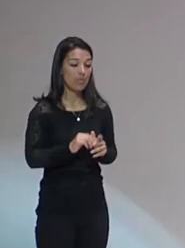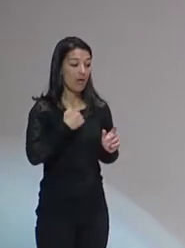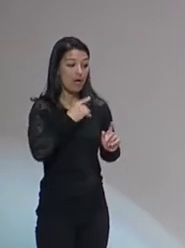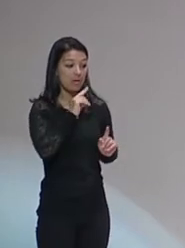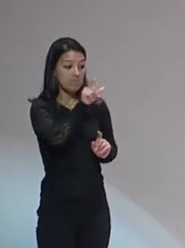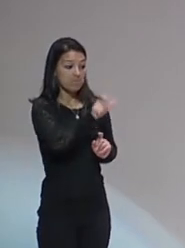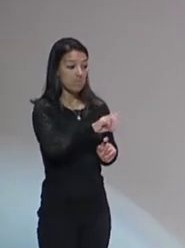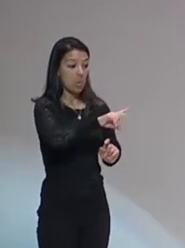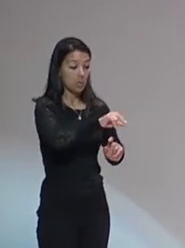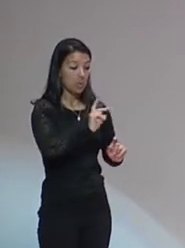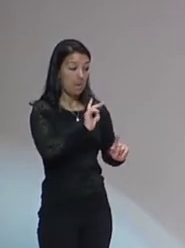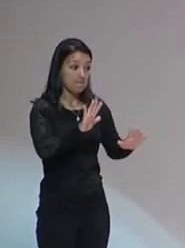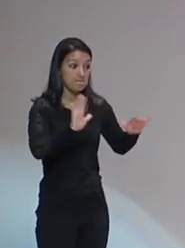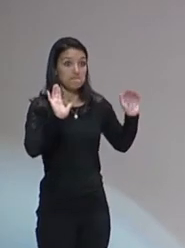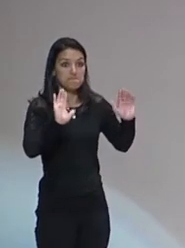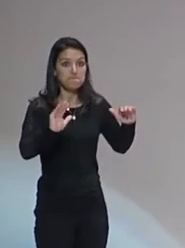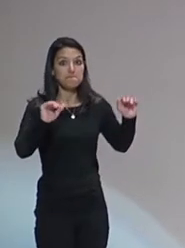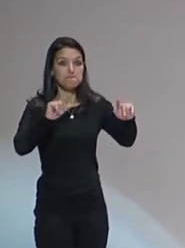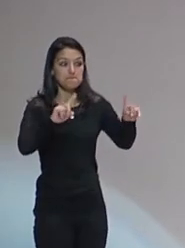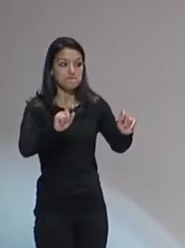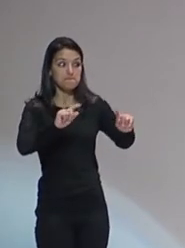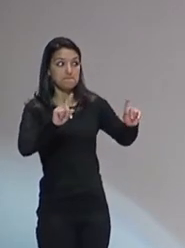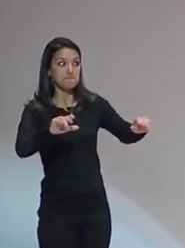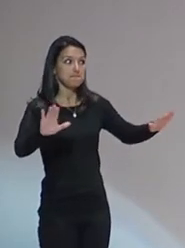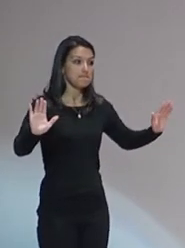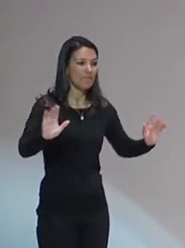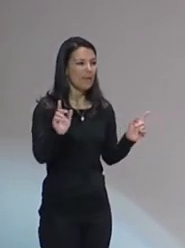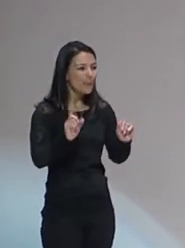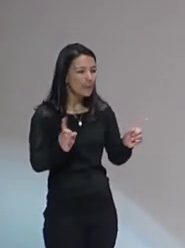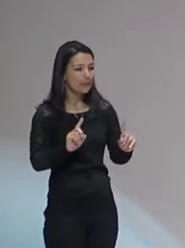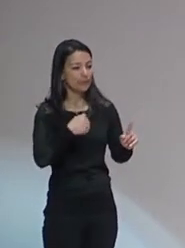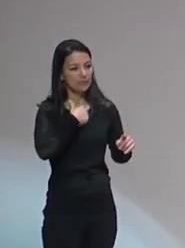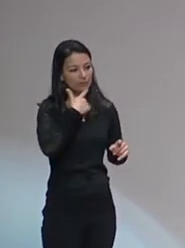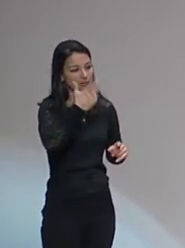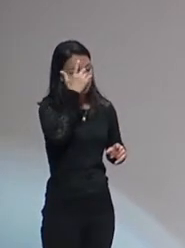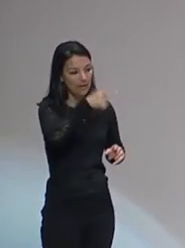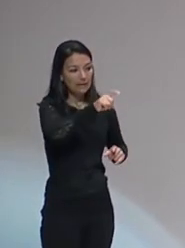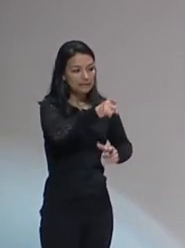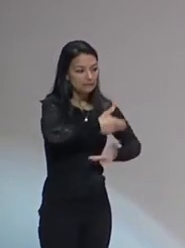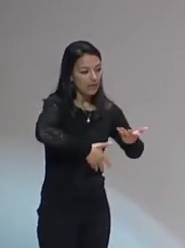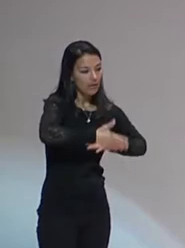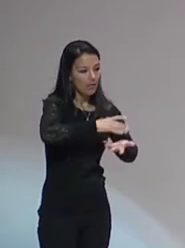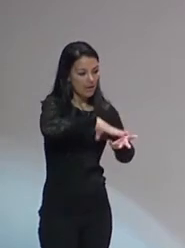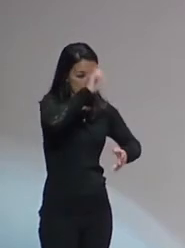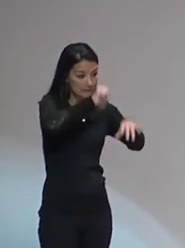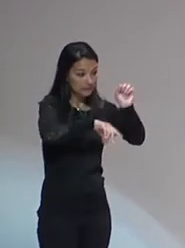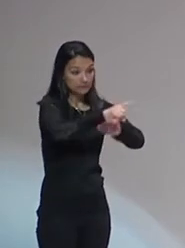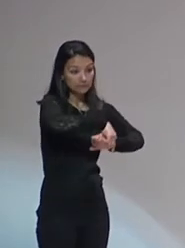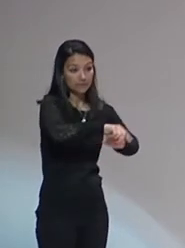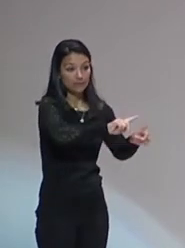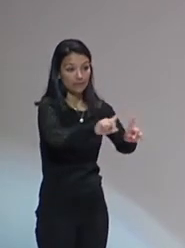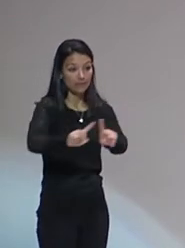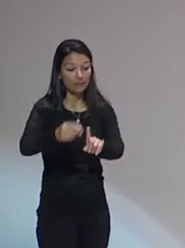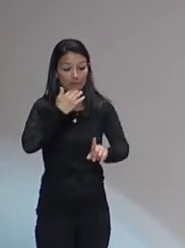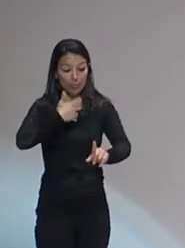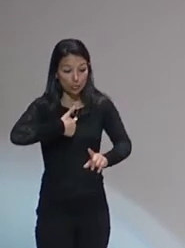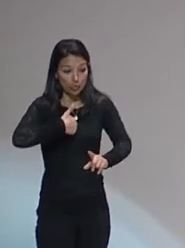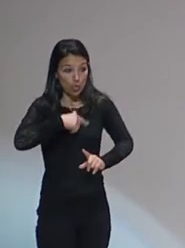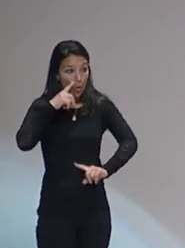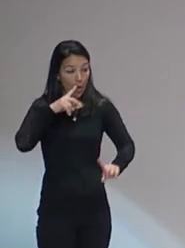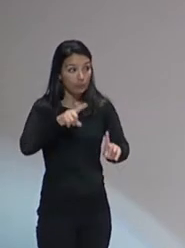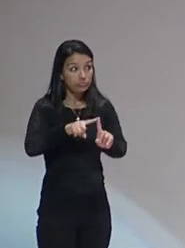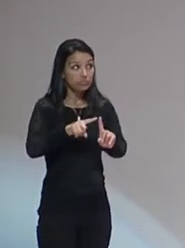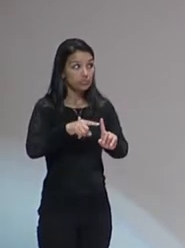otro y ante las necesidades de aprendizaje del otro. No es mi propósito desarrollar